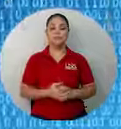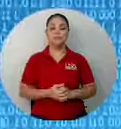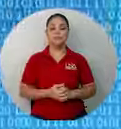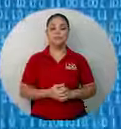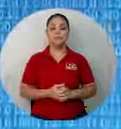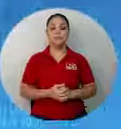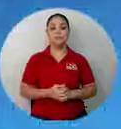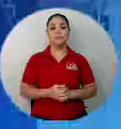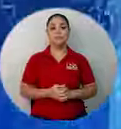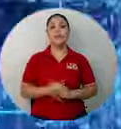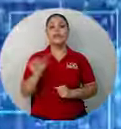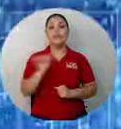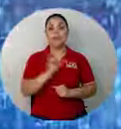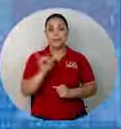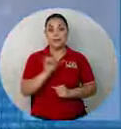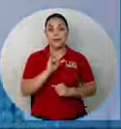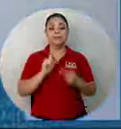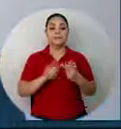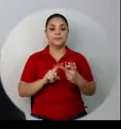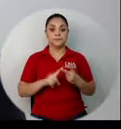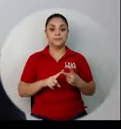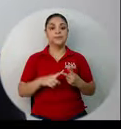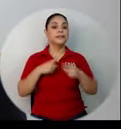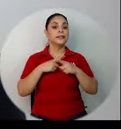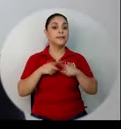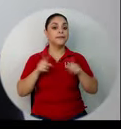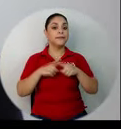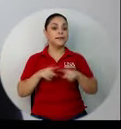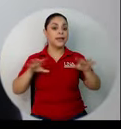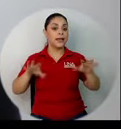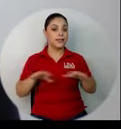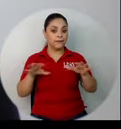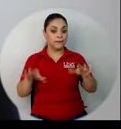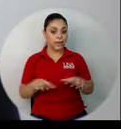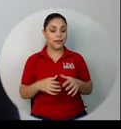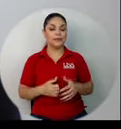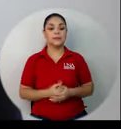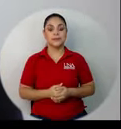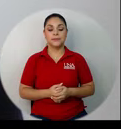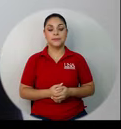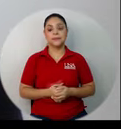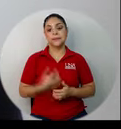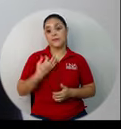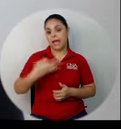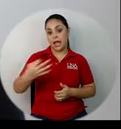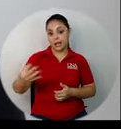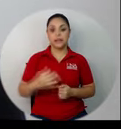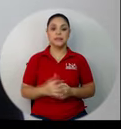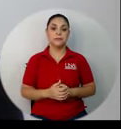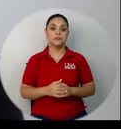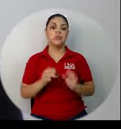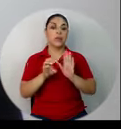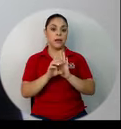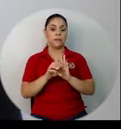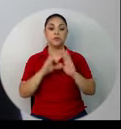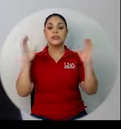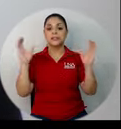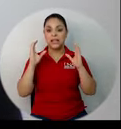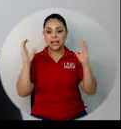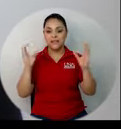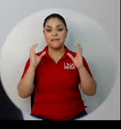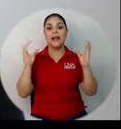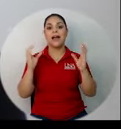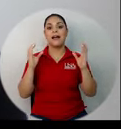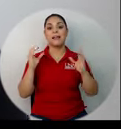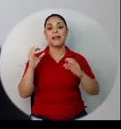se abarquen. También hacemos lo que es diferentes actividades diarias, ¿verdad? Celebrar